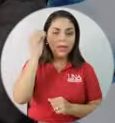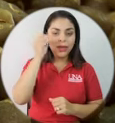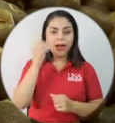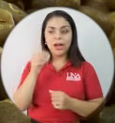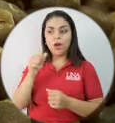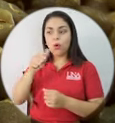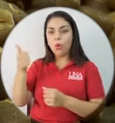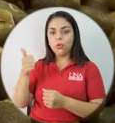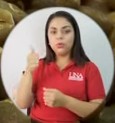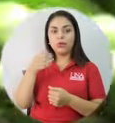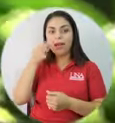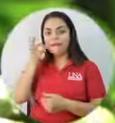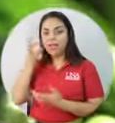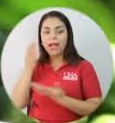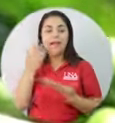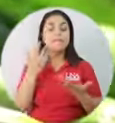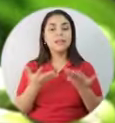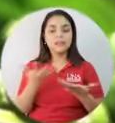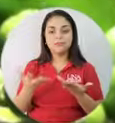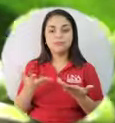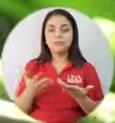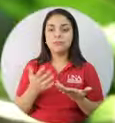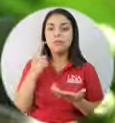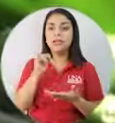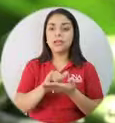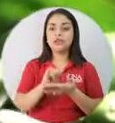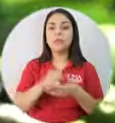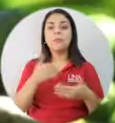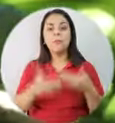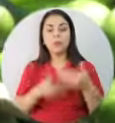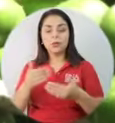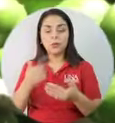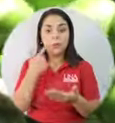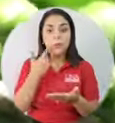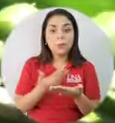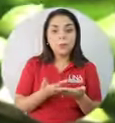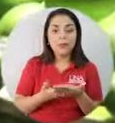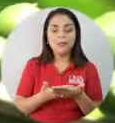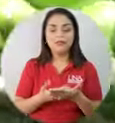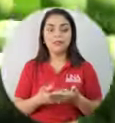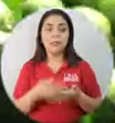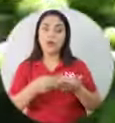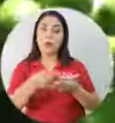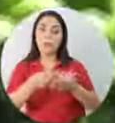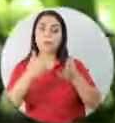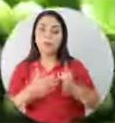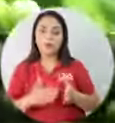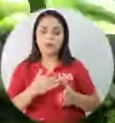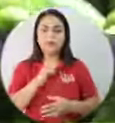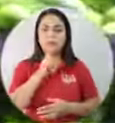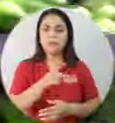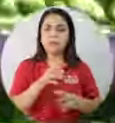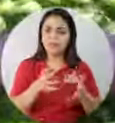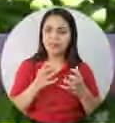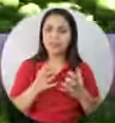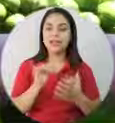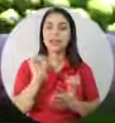en comparación esta con esta versión, etcétera, etcétera. Porque al final de cuentas, son procesos de prueba de que el consumidor realmente